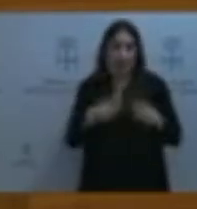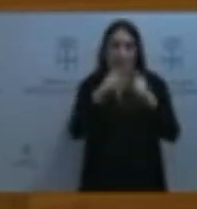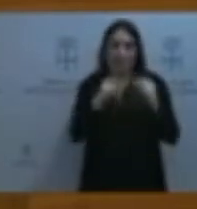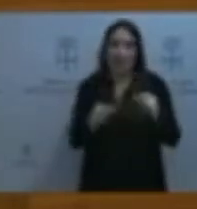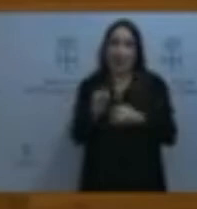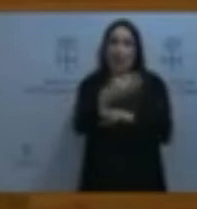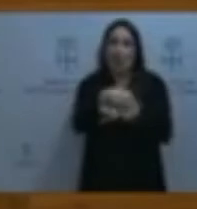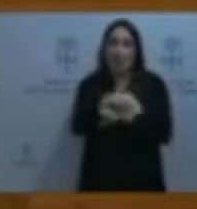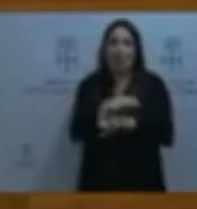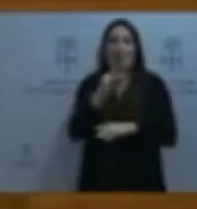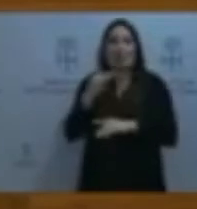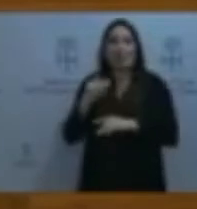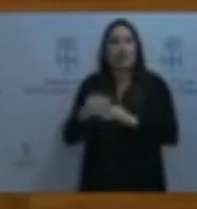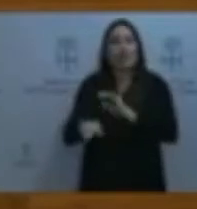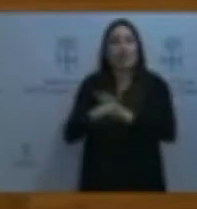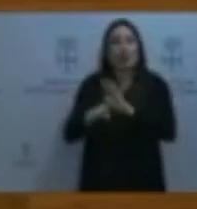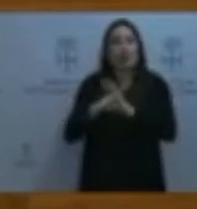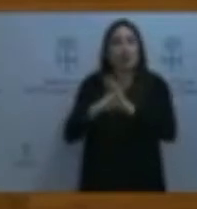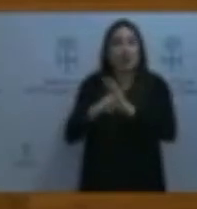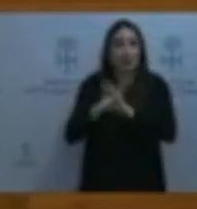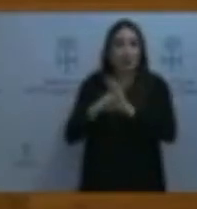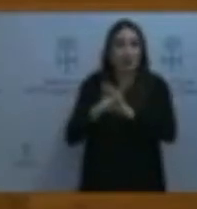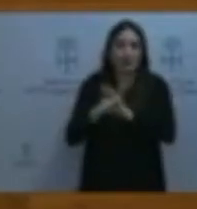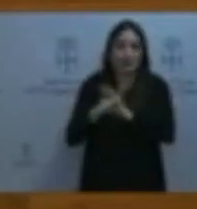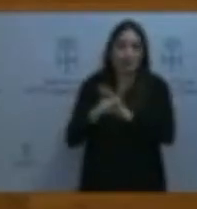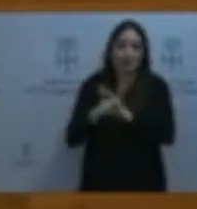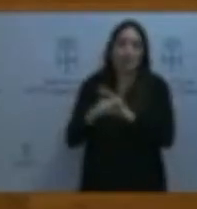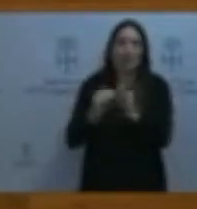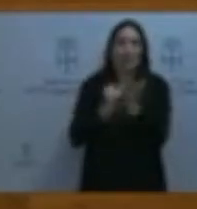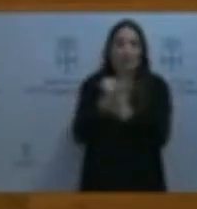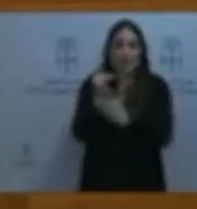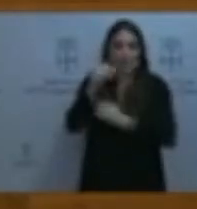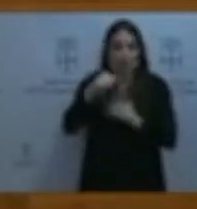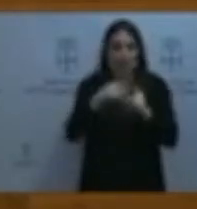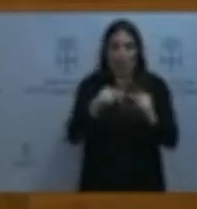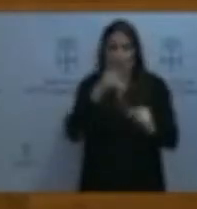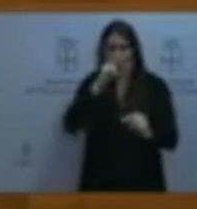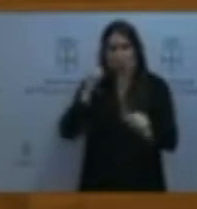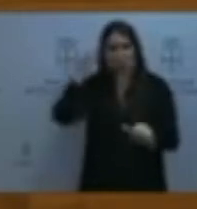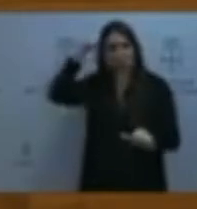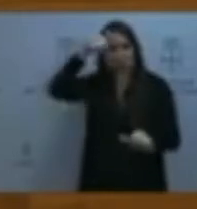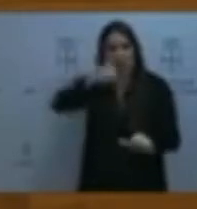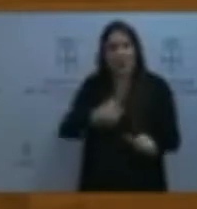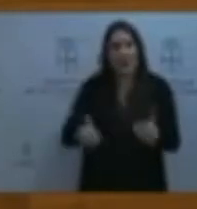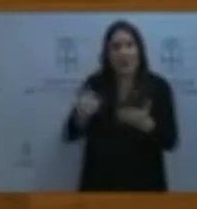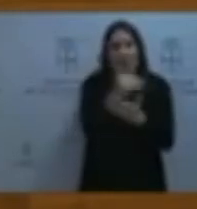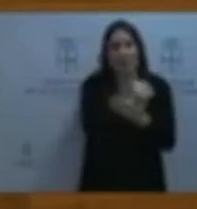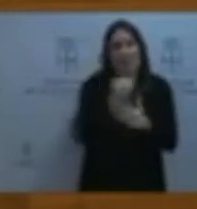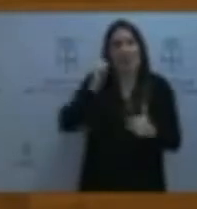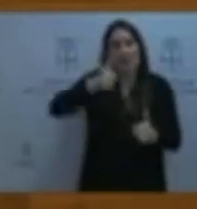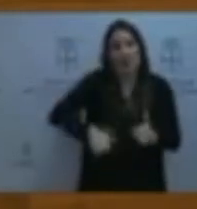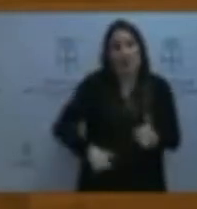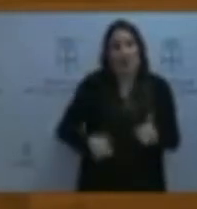la cultura tradicional campesina, que desde hace cientos de años proporciona una importante renta agraria vinculada a los